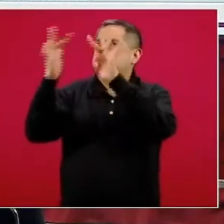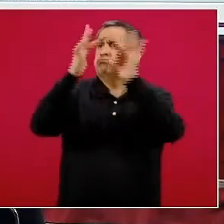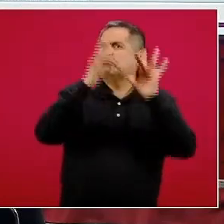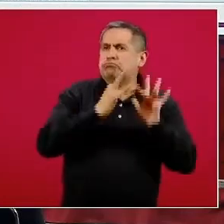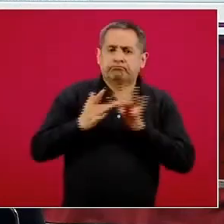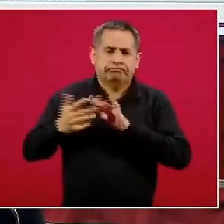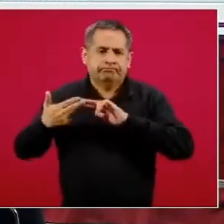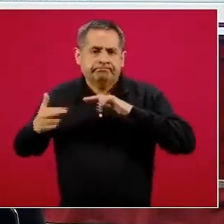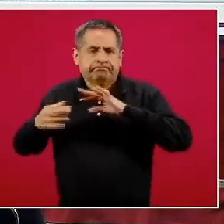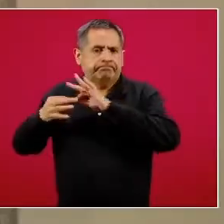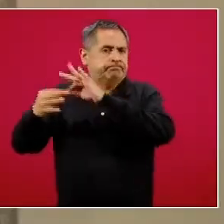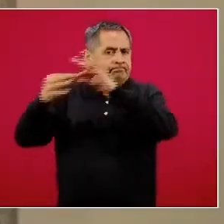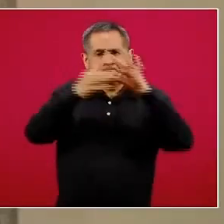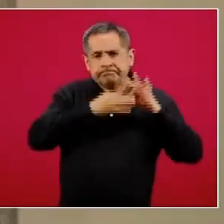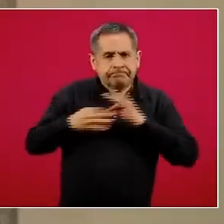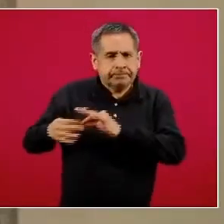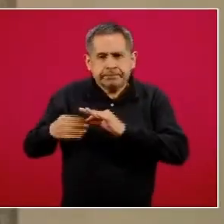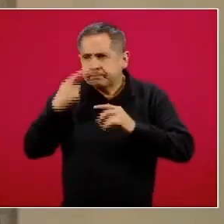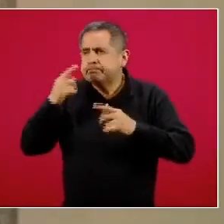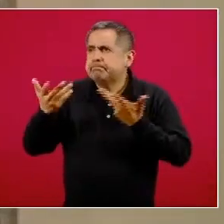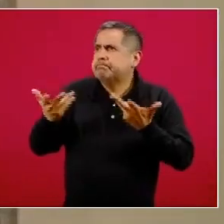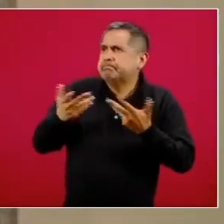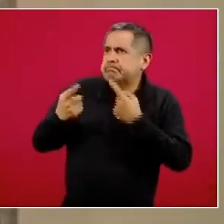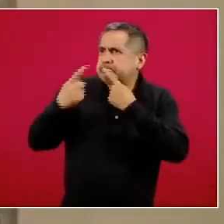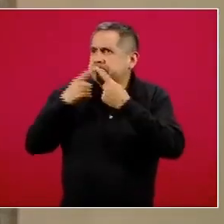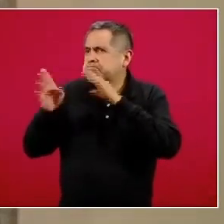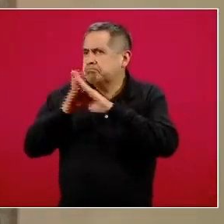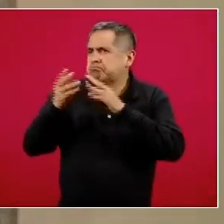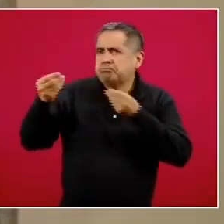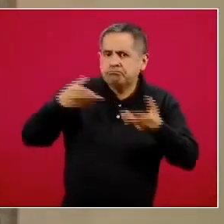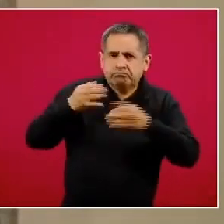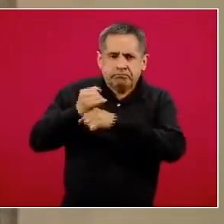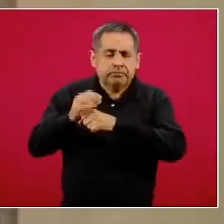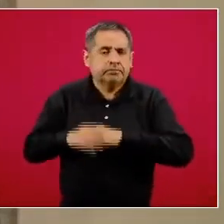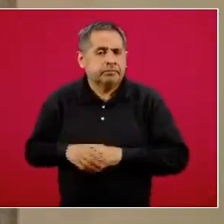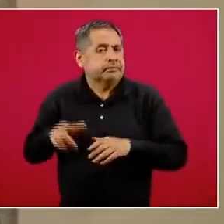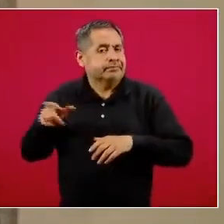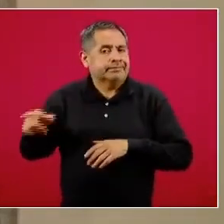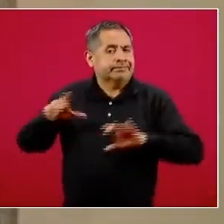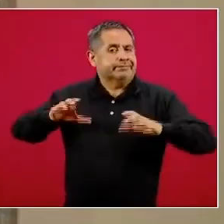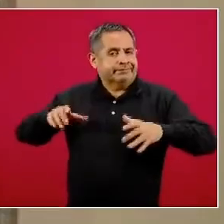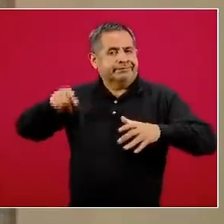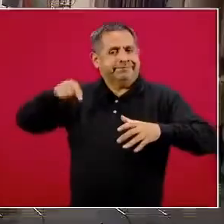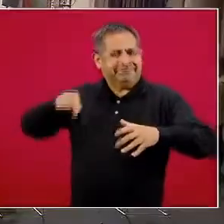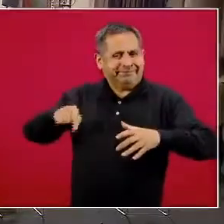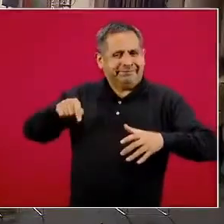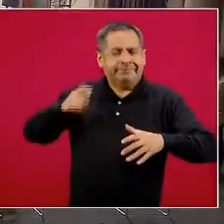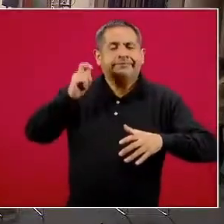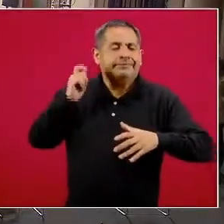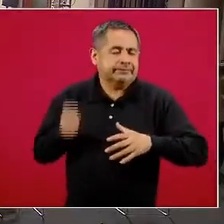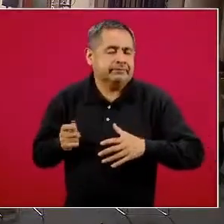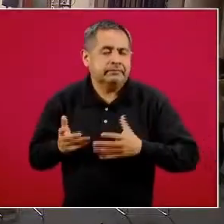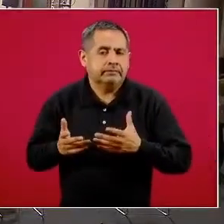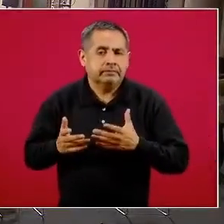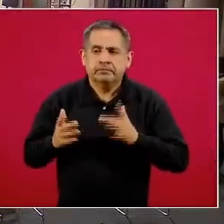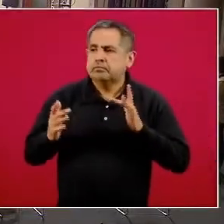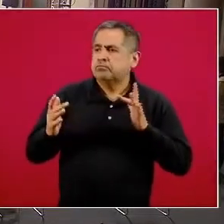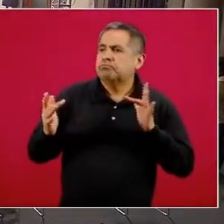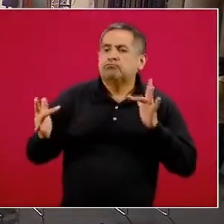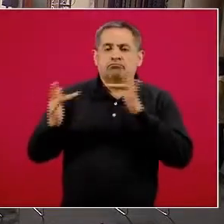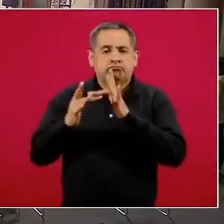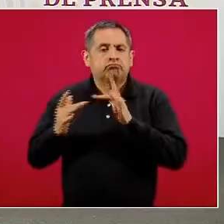diferentes países o de las diferentes regiones, y la OIES en específico representa precisamente el